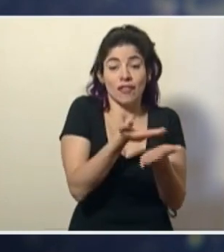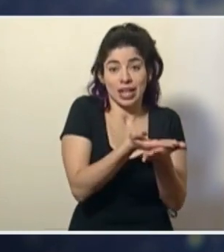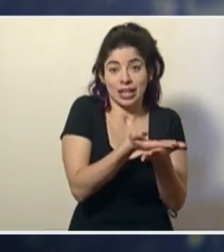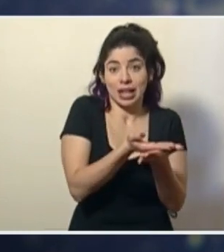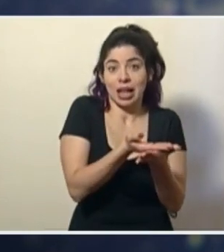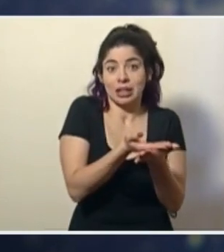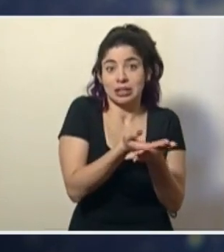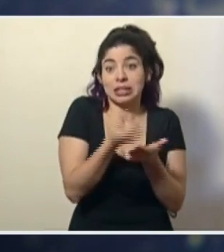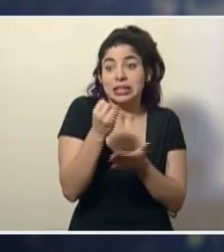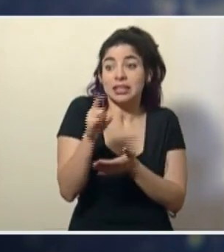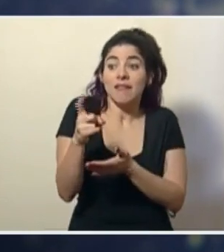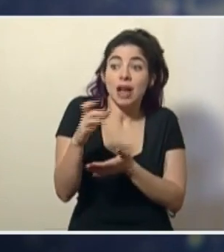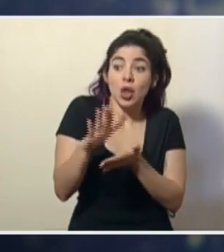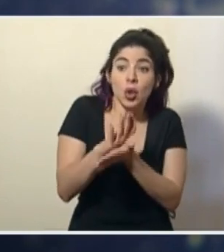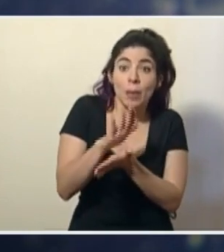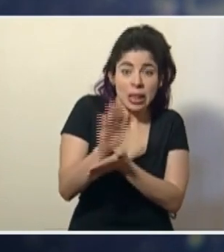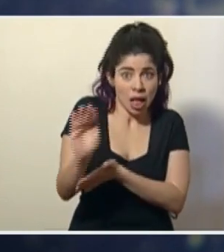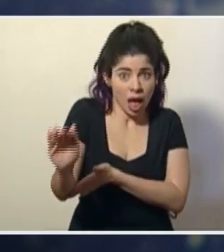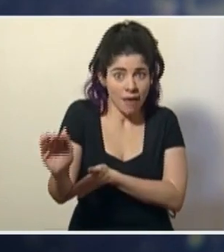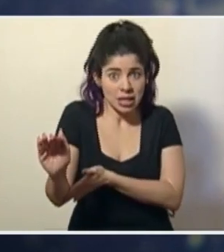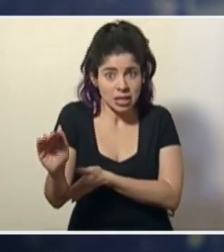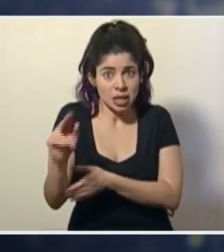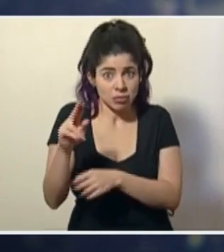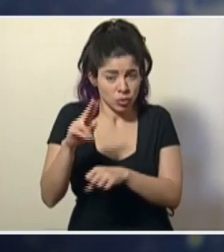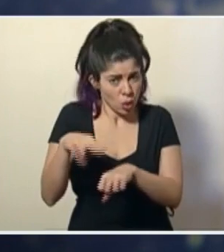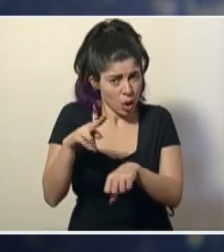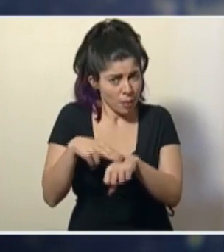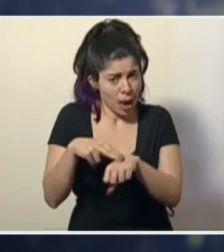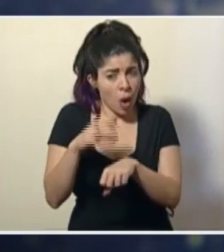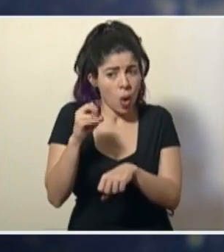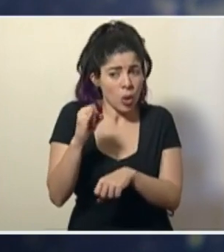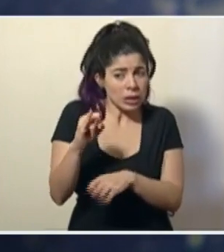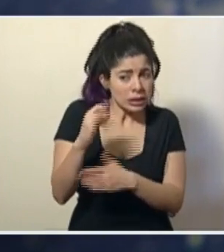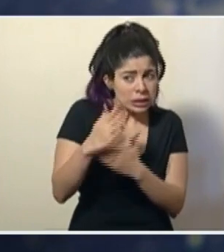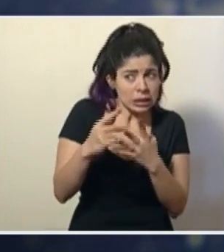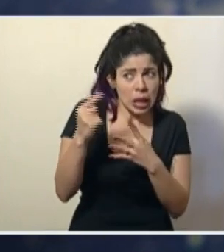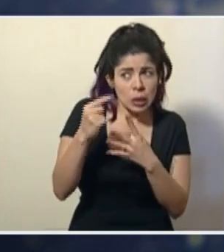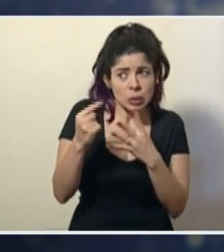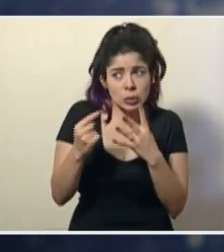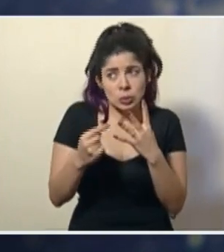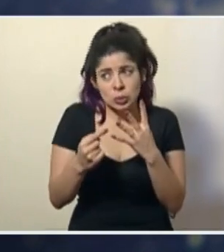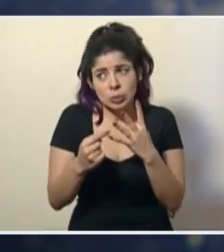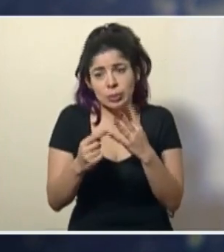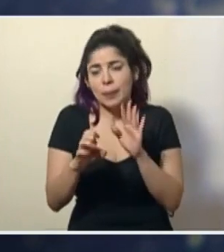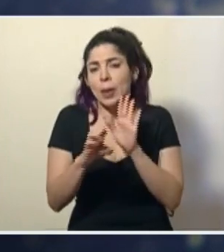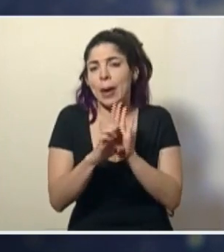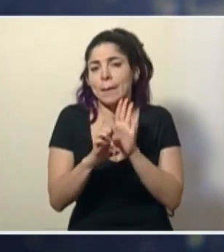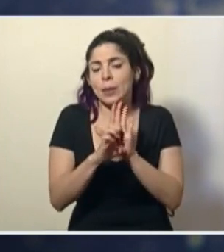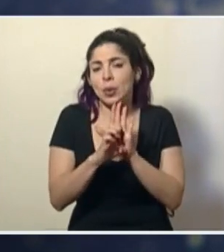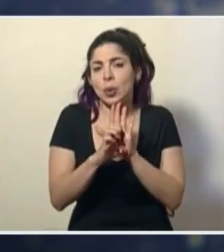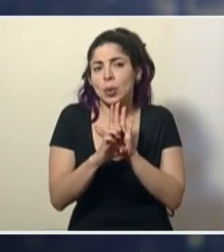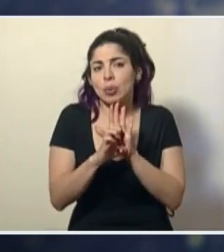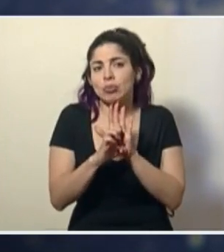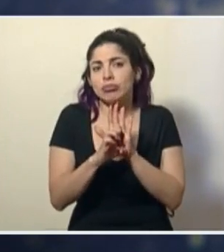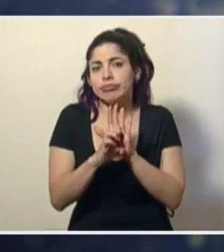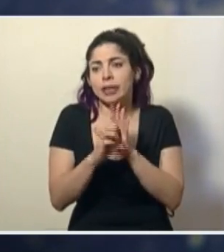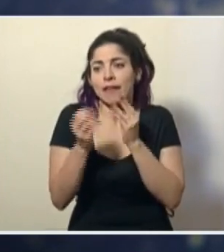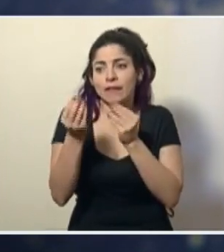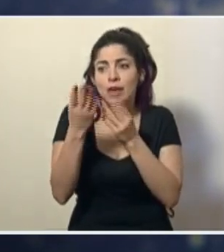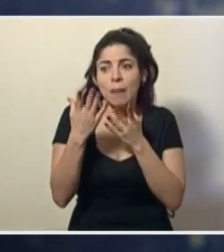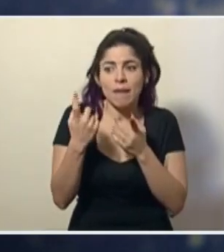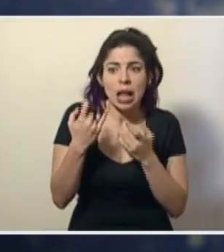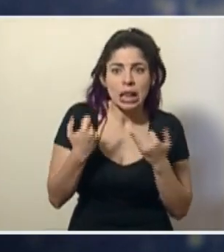cuando hay faltantes de documentación, cuando hay este tipo de puntos, por ejemplo,